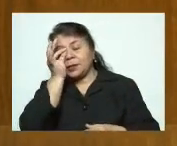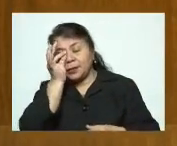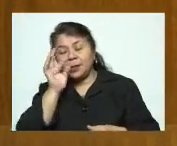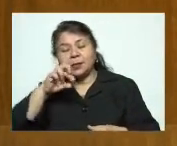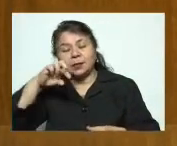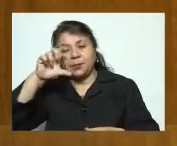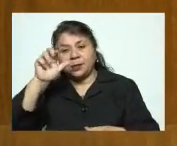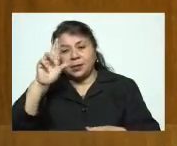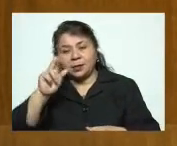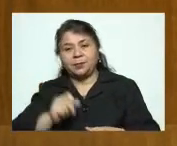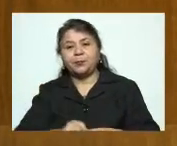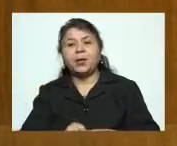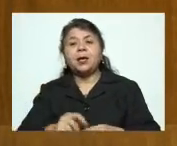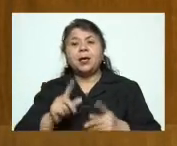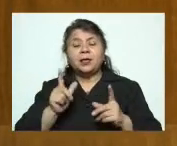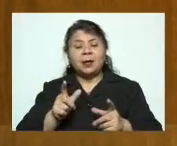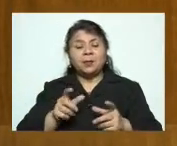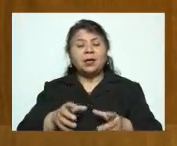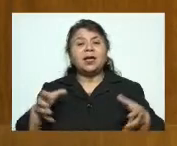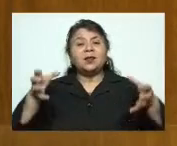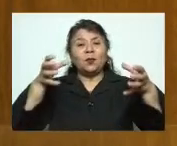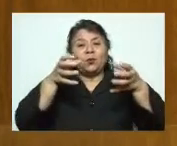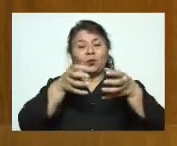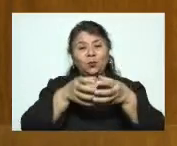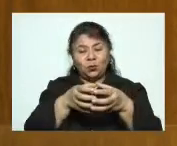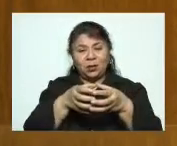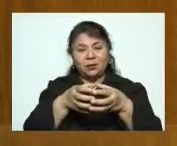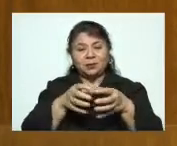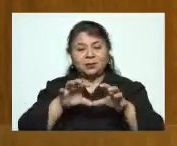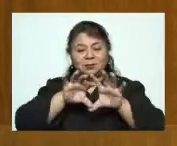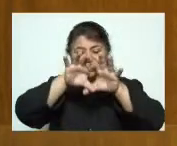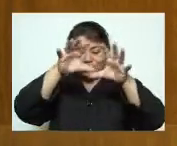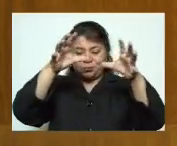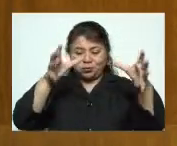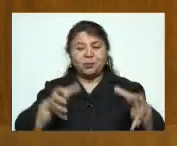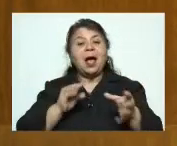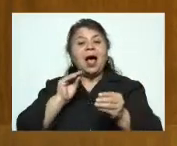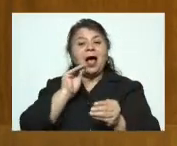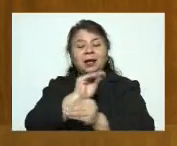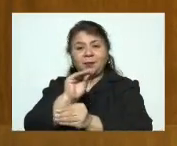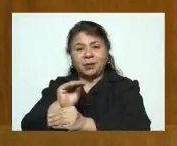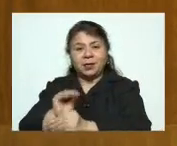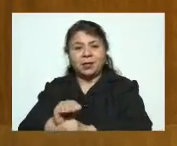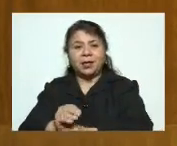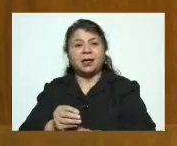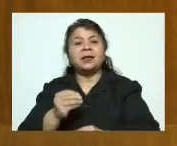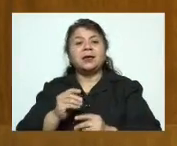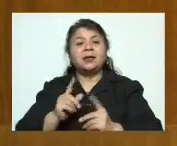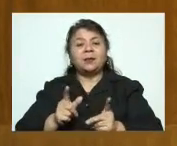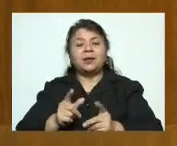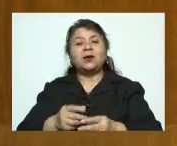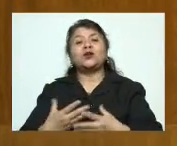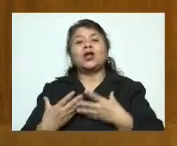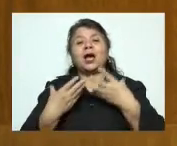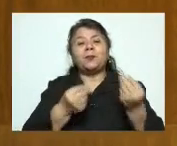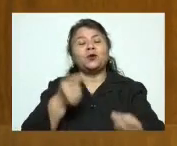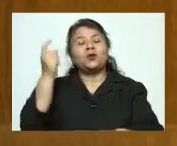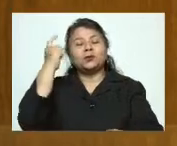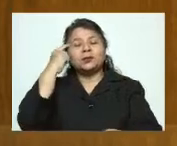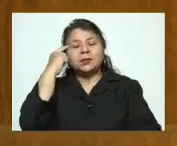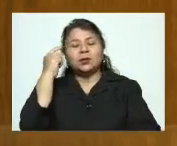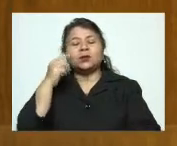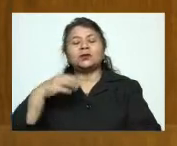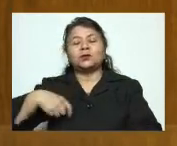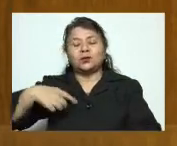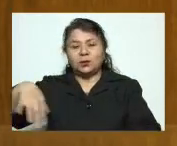hacía falta, con ayudas alimentarias, con elementos de higiene y también con apoyo psicosocial, porque es verdad también